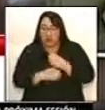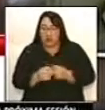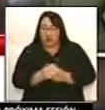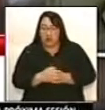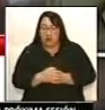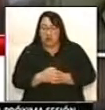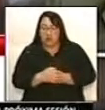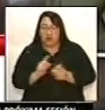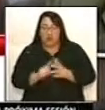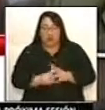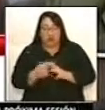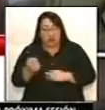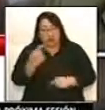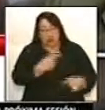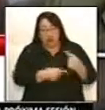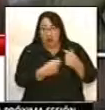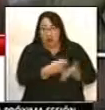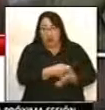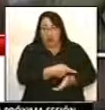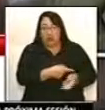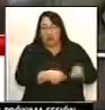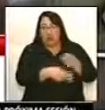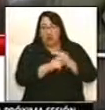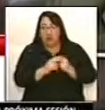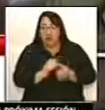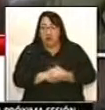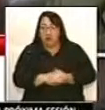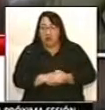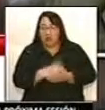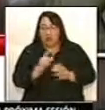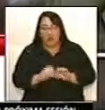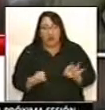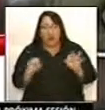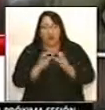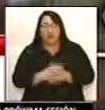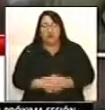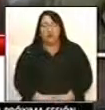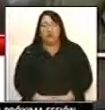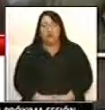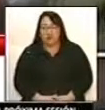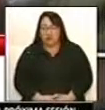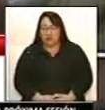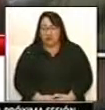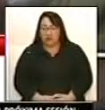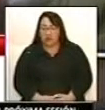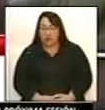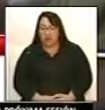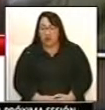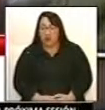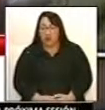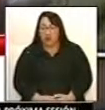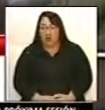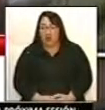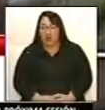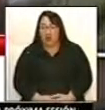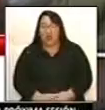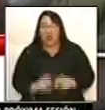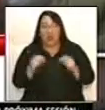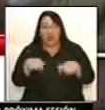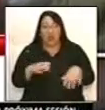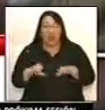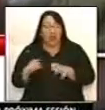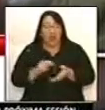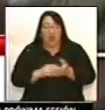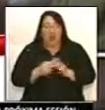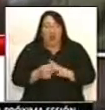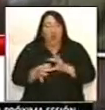y apalancar préstamos. Y eso es importante también. Entonces, acá lo que se ha logrado